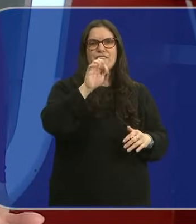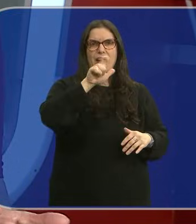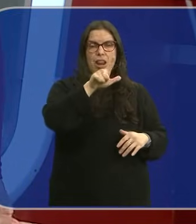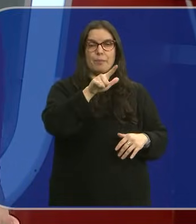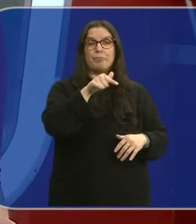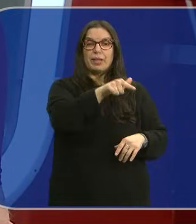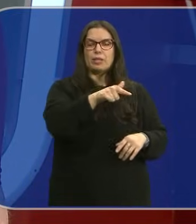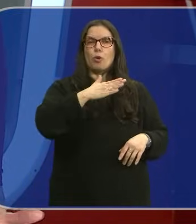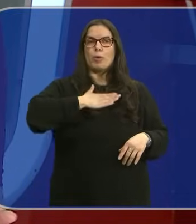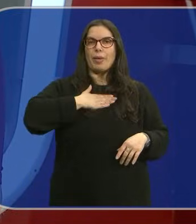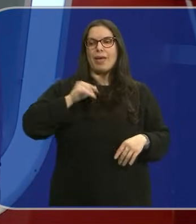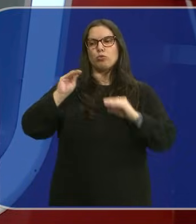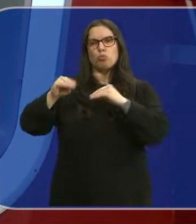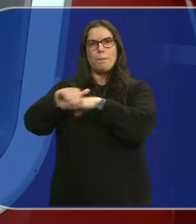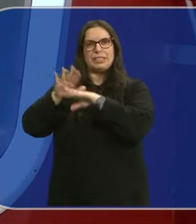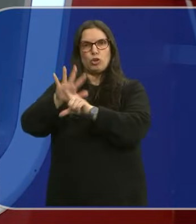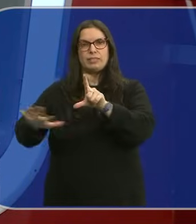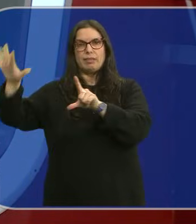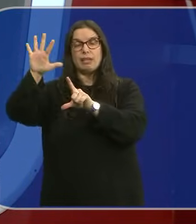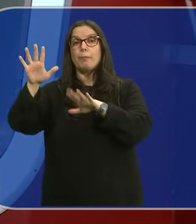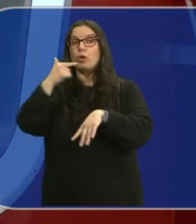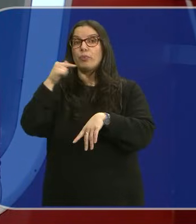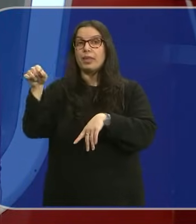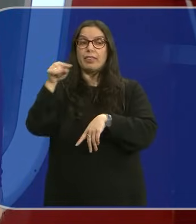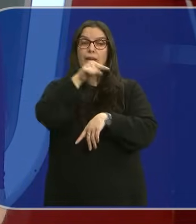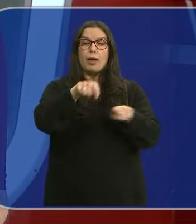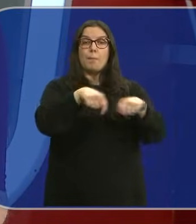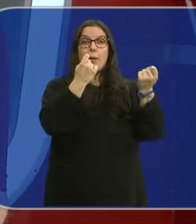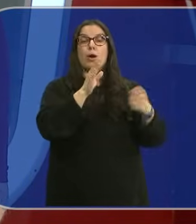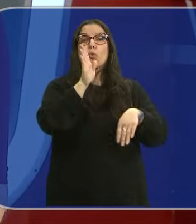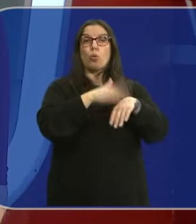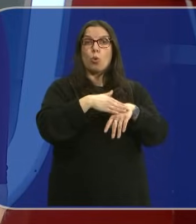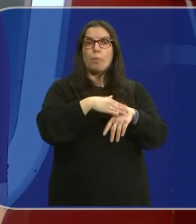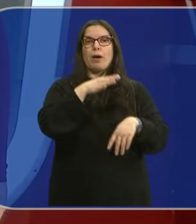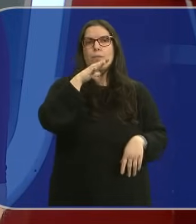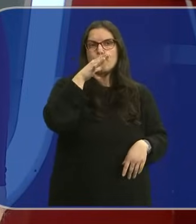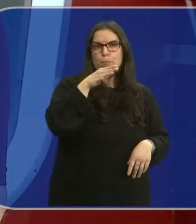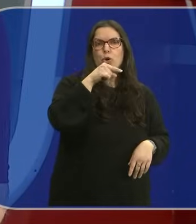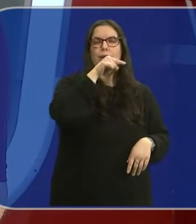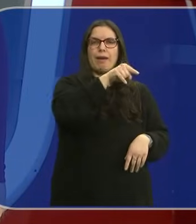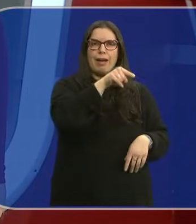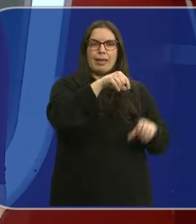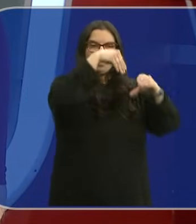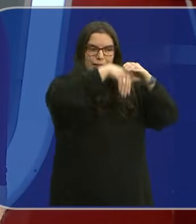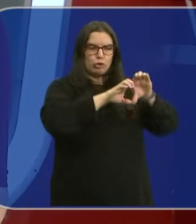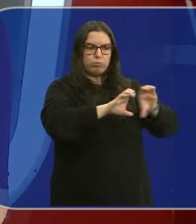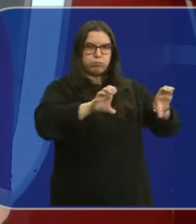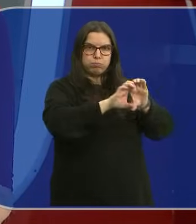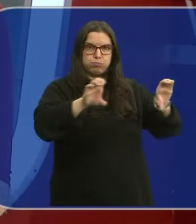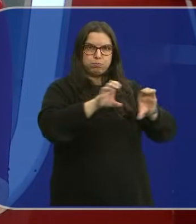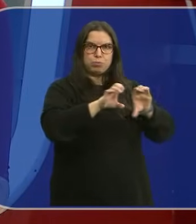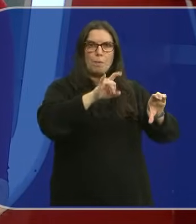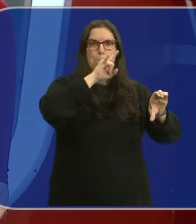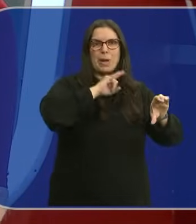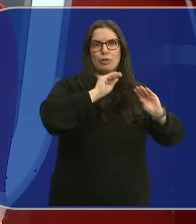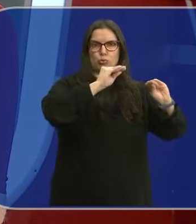de titularidad estatal, pero desde el Gobierno aseguran que el colapso fue provocado por los problemas de un colector de titularidad municipal.